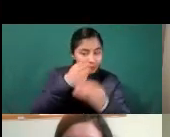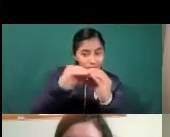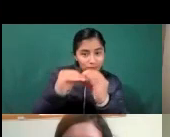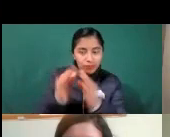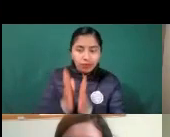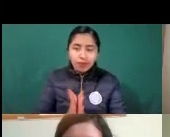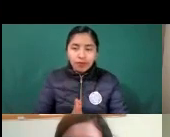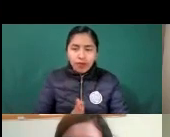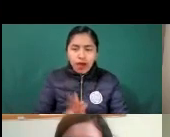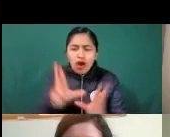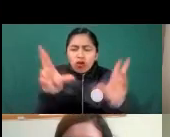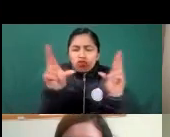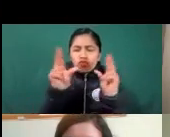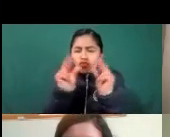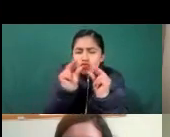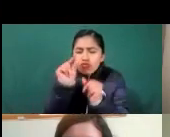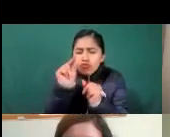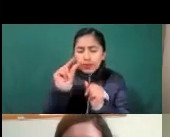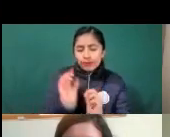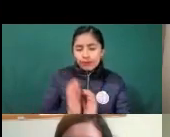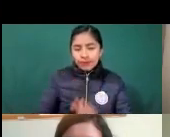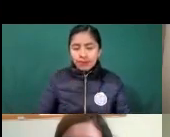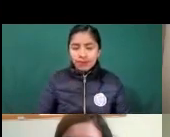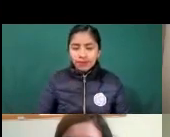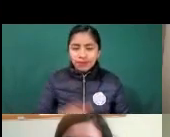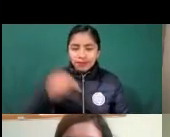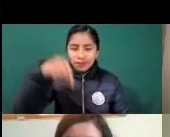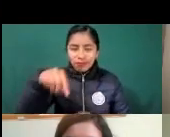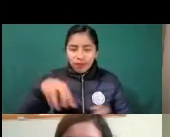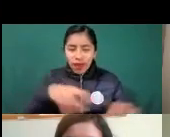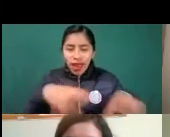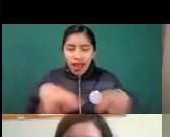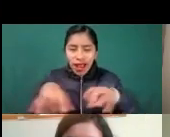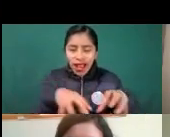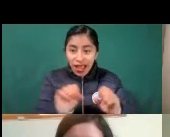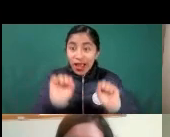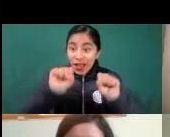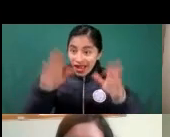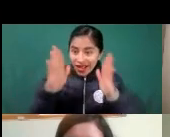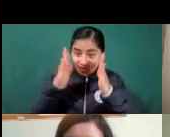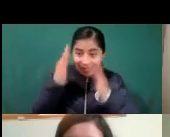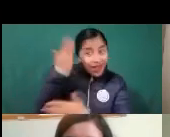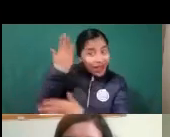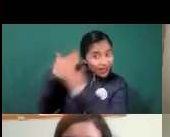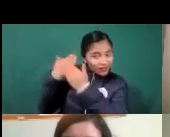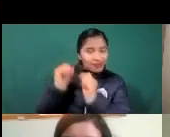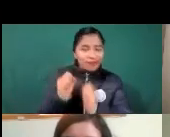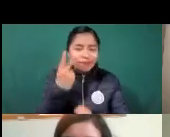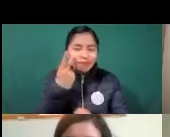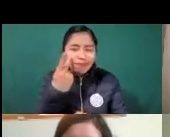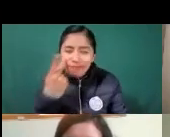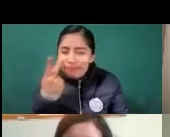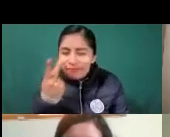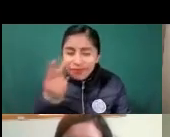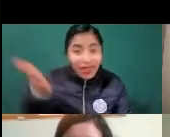un poquito resumido, ¿verdad? Entonces ahorita vamos a hacer una dinámica para ver si nos pusieron atención. Sabemos que